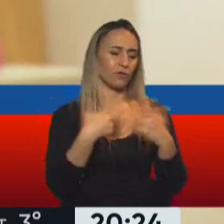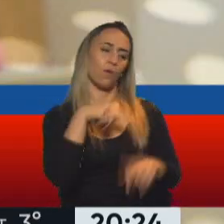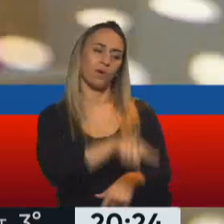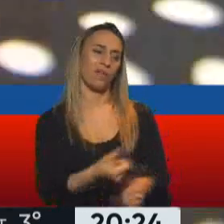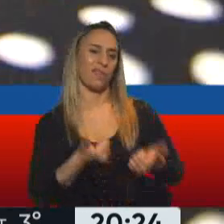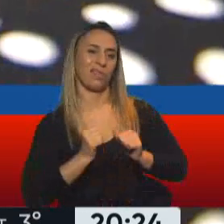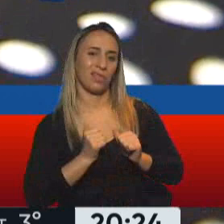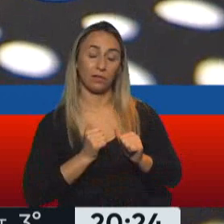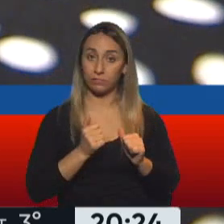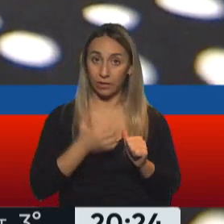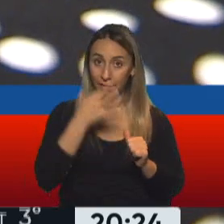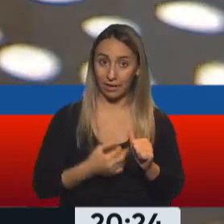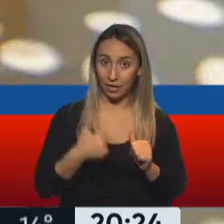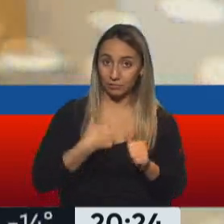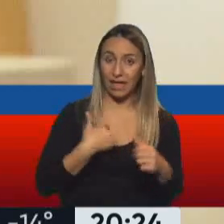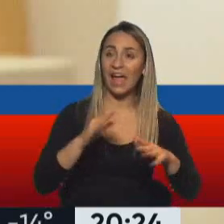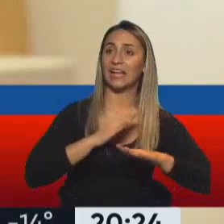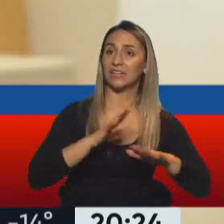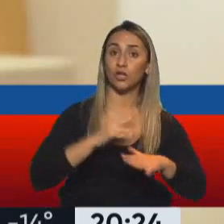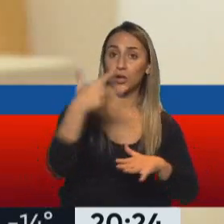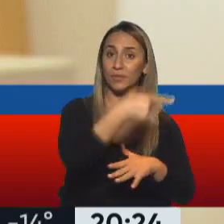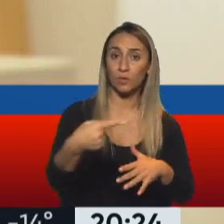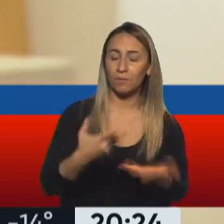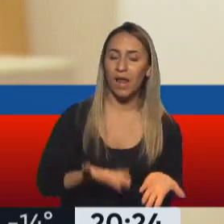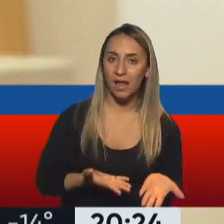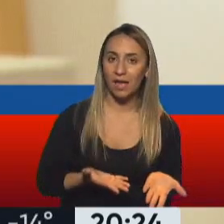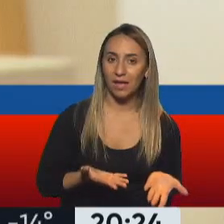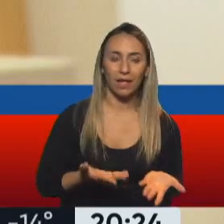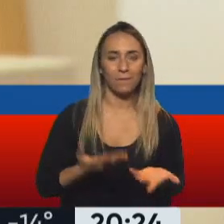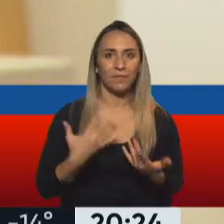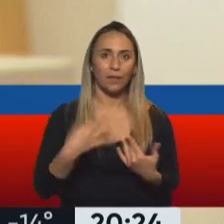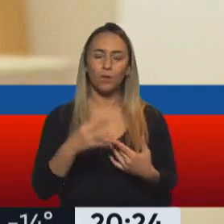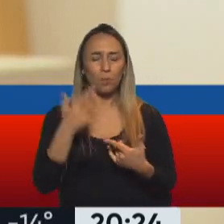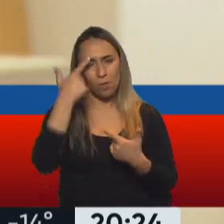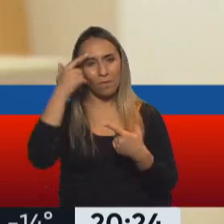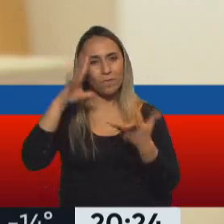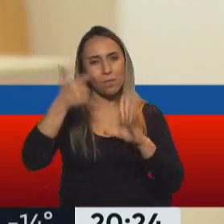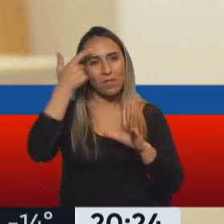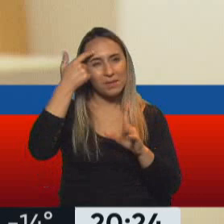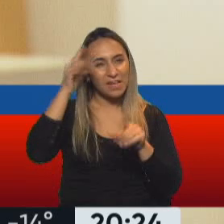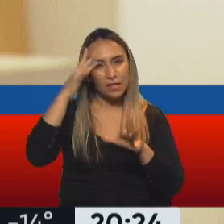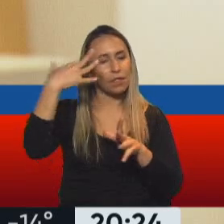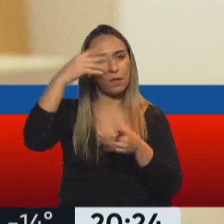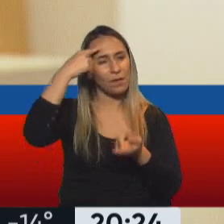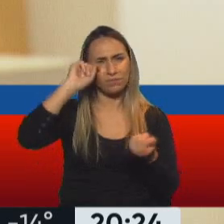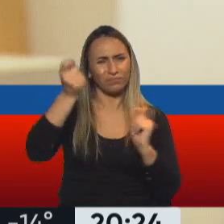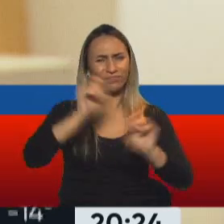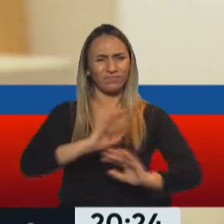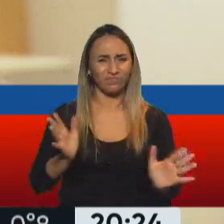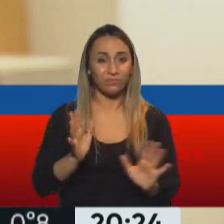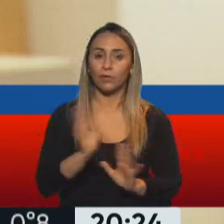hago pilates 3 veces por semana. Hay que destruir esa ligazón indisoluble y que no se usen más como sinónimos